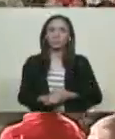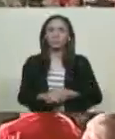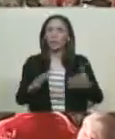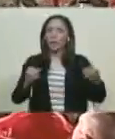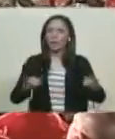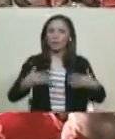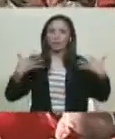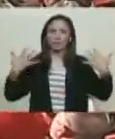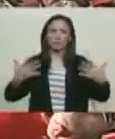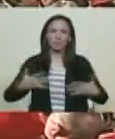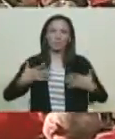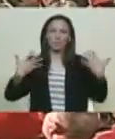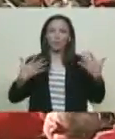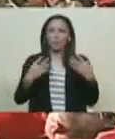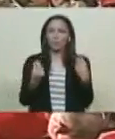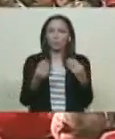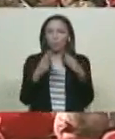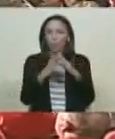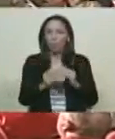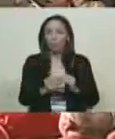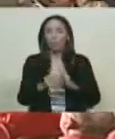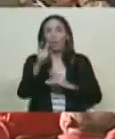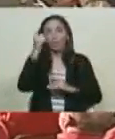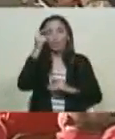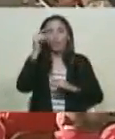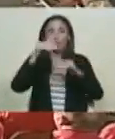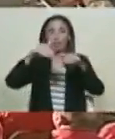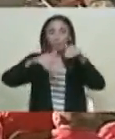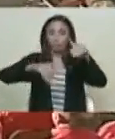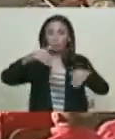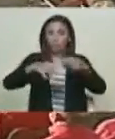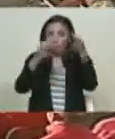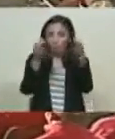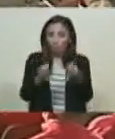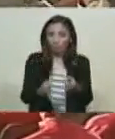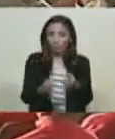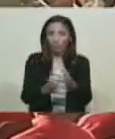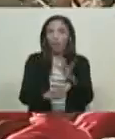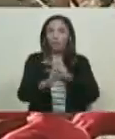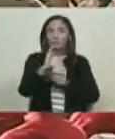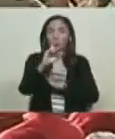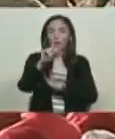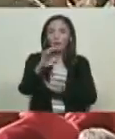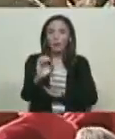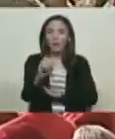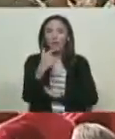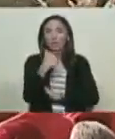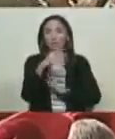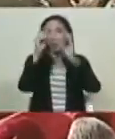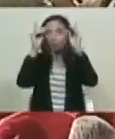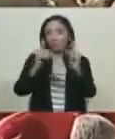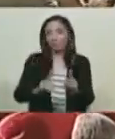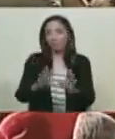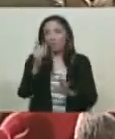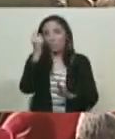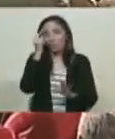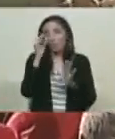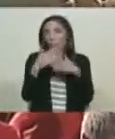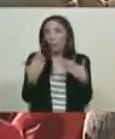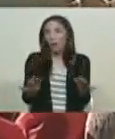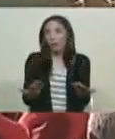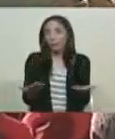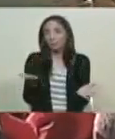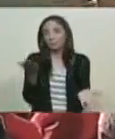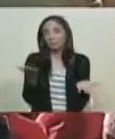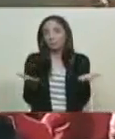alegría. Y el día de las elecciones, cuando el Consejo Nacional Electoral decida, en